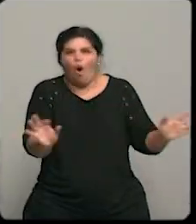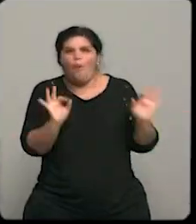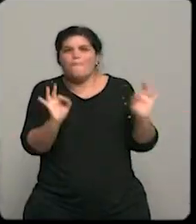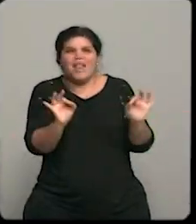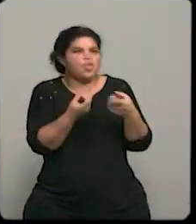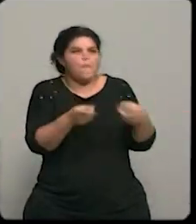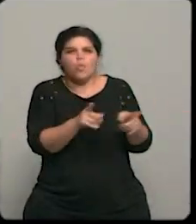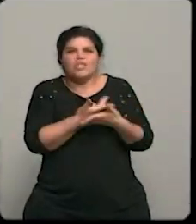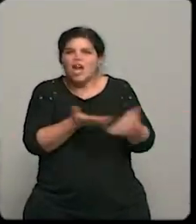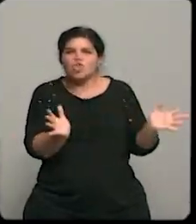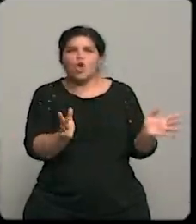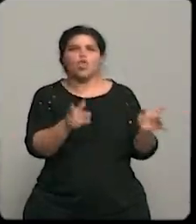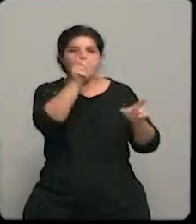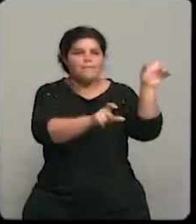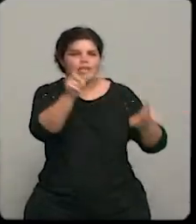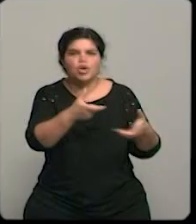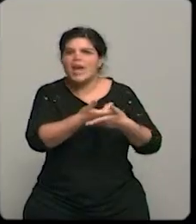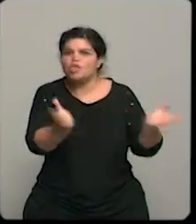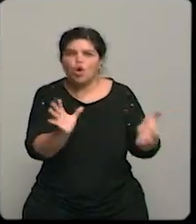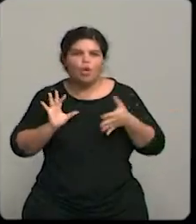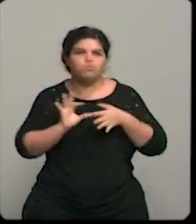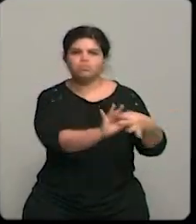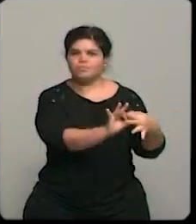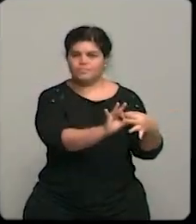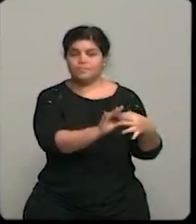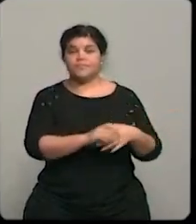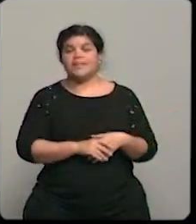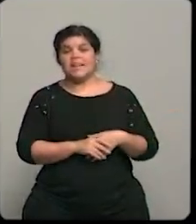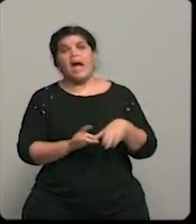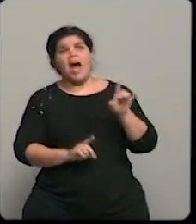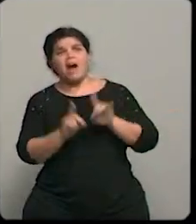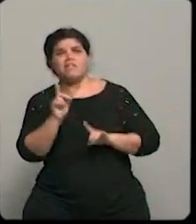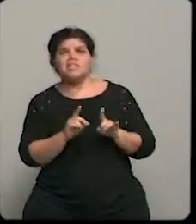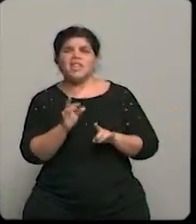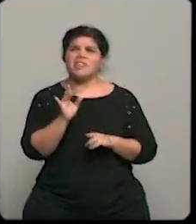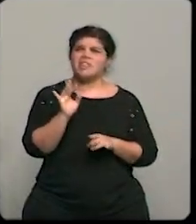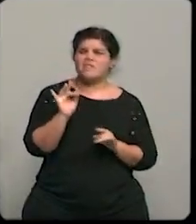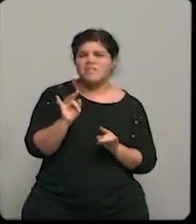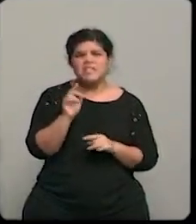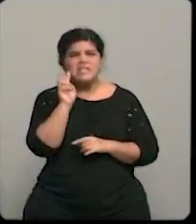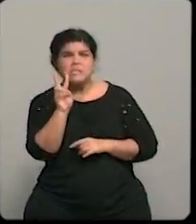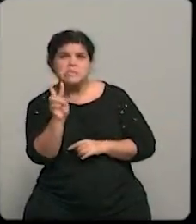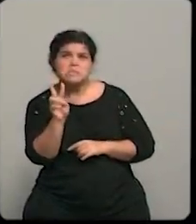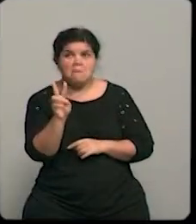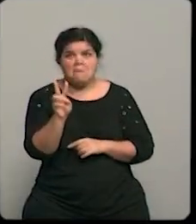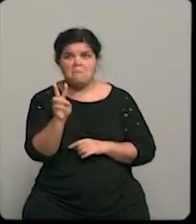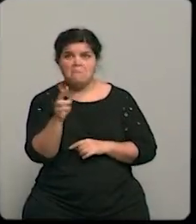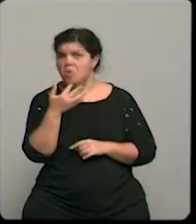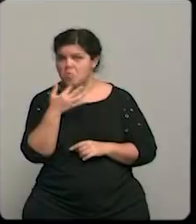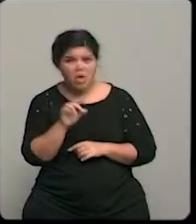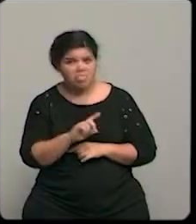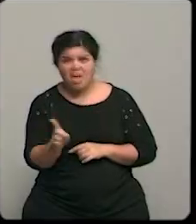¿sí? No están de una manera que, qué difícil es eso, no lo entiendo, claro, no me llega, a las